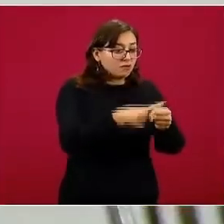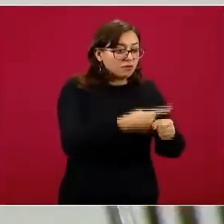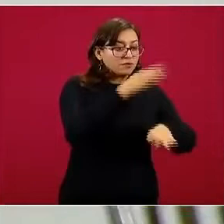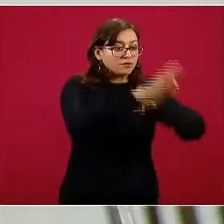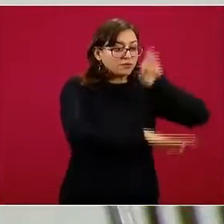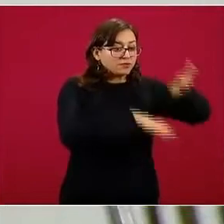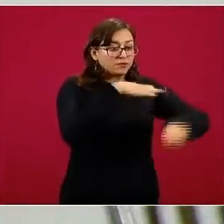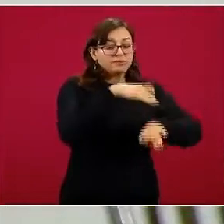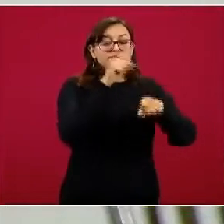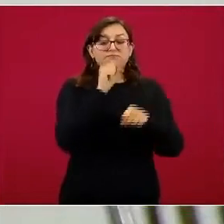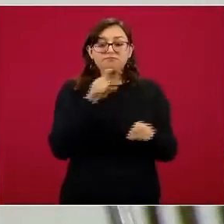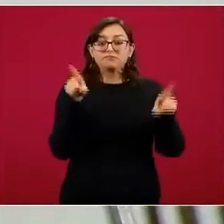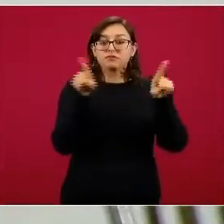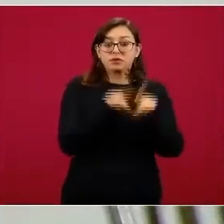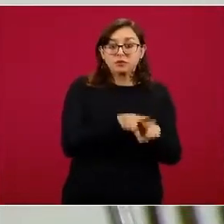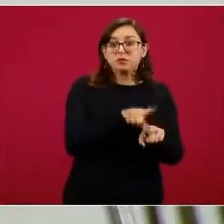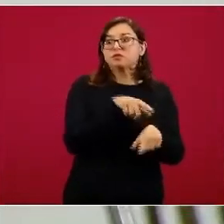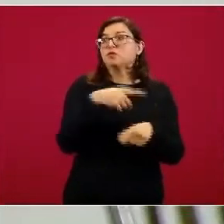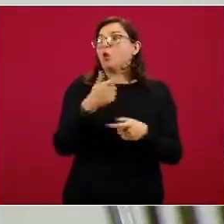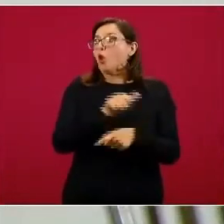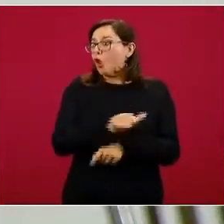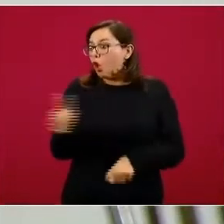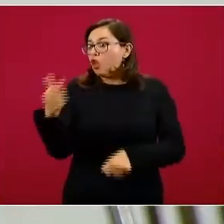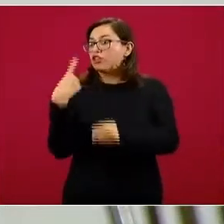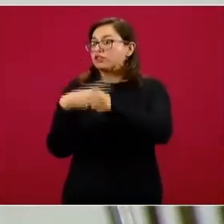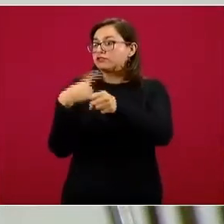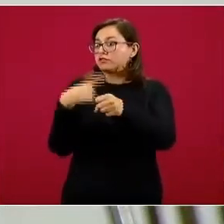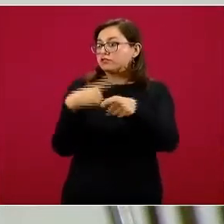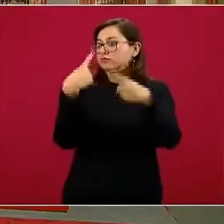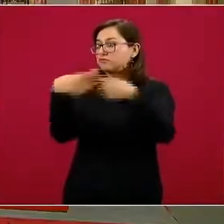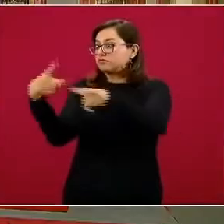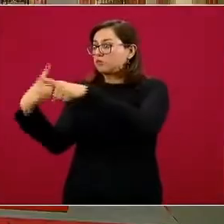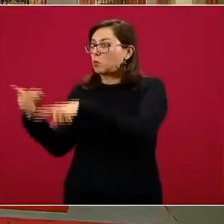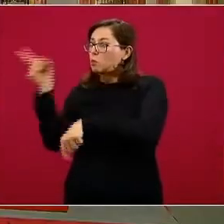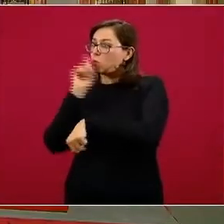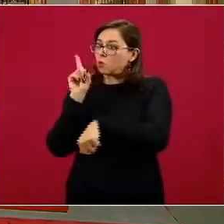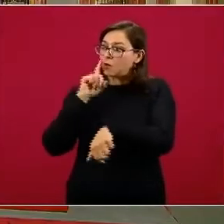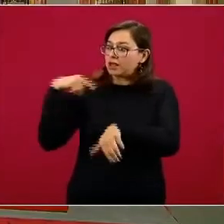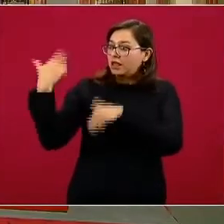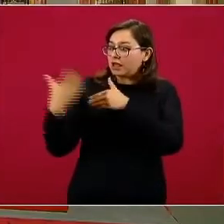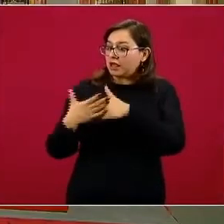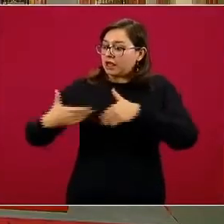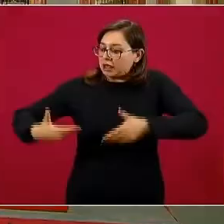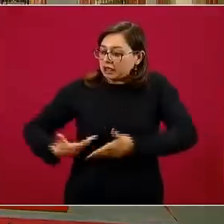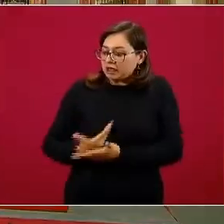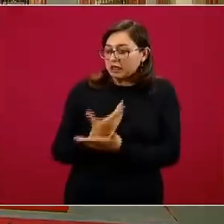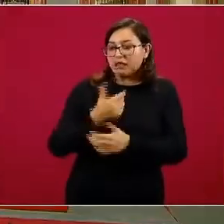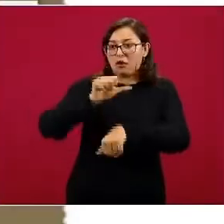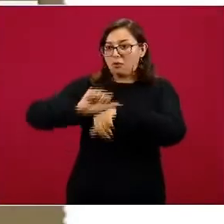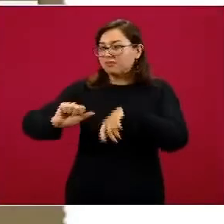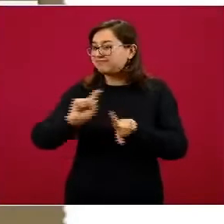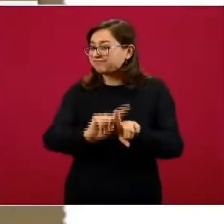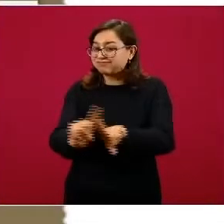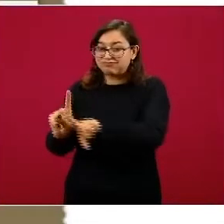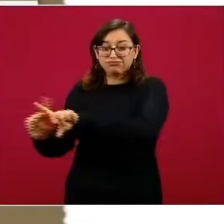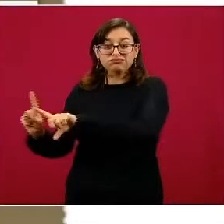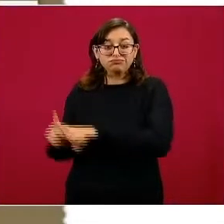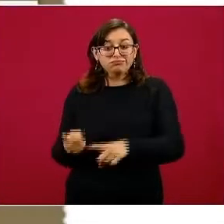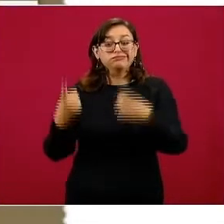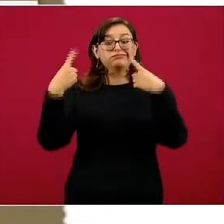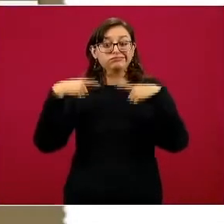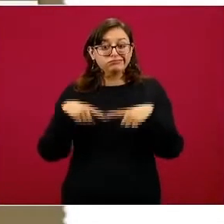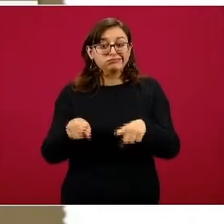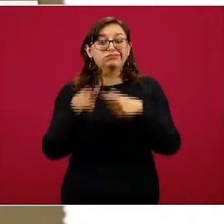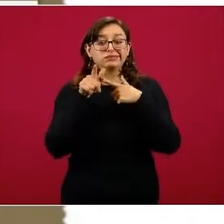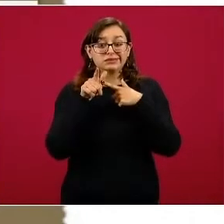las madres al momento de dar a luz, continuaron con sus consultas médicas, practicaron cirugías y operaciones de toda clase y